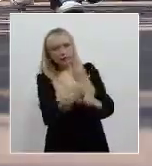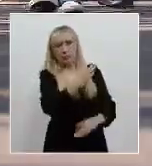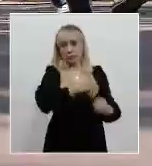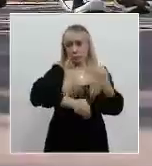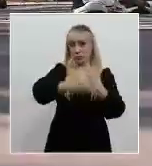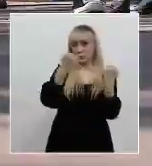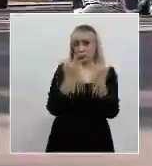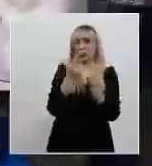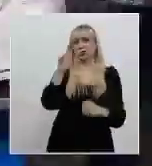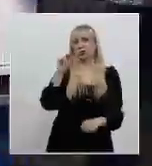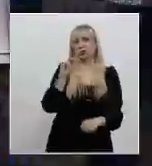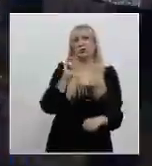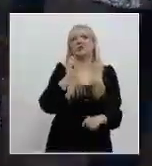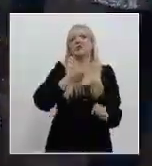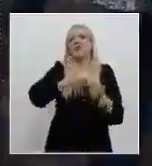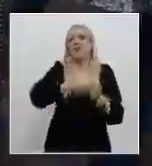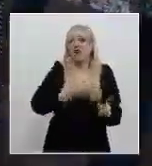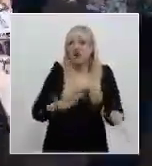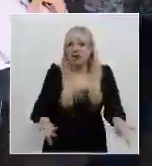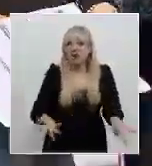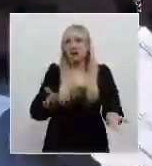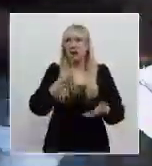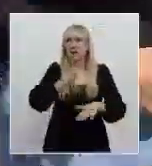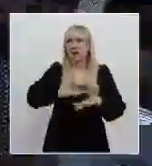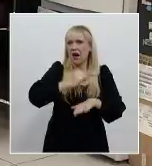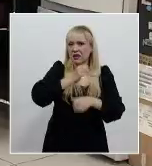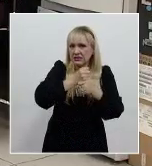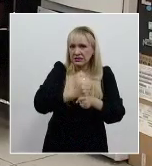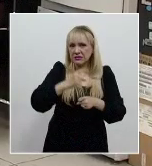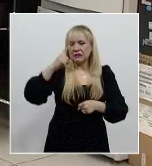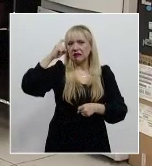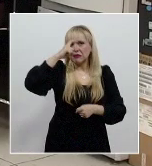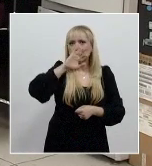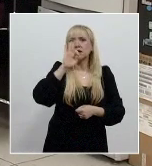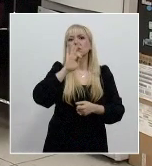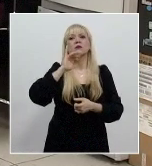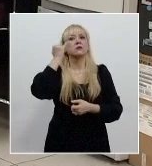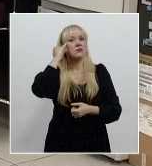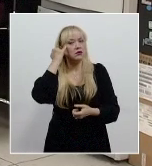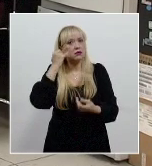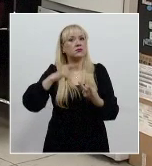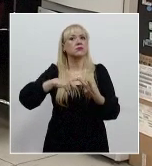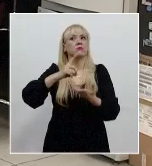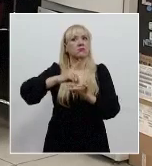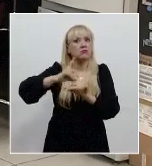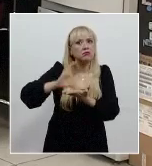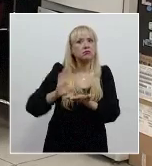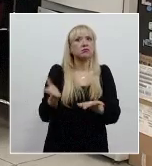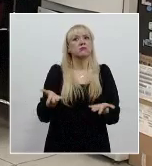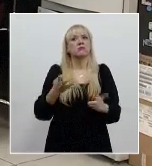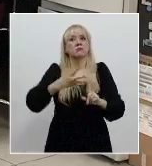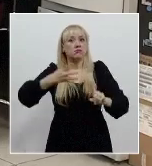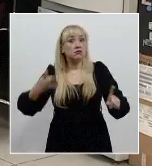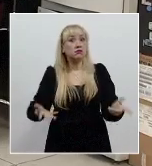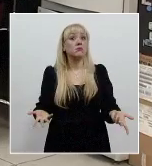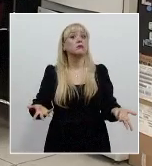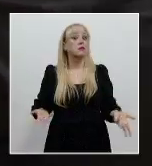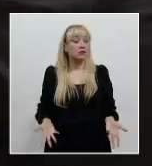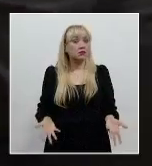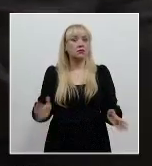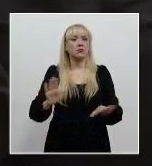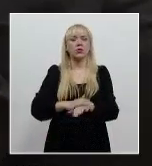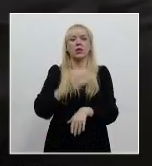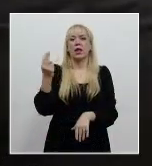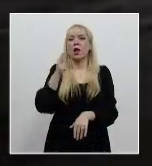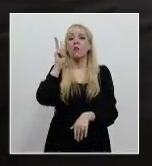que padece la víctima, por lo que no es necesario que los supuestos hechos de violencia que se le imputan al presunto agresor se